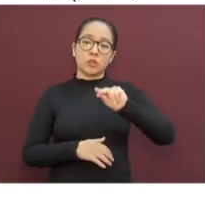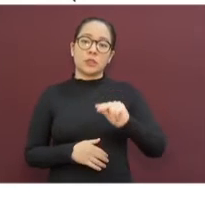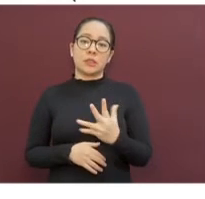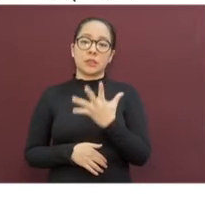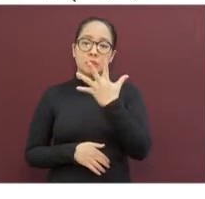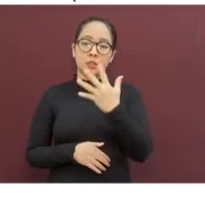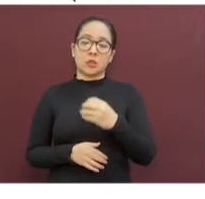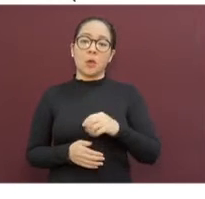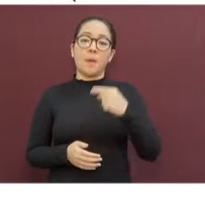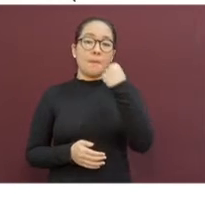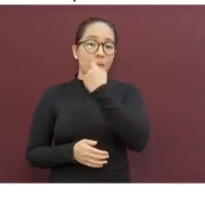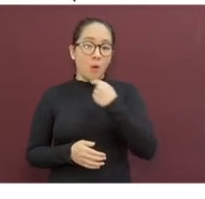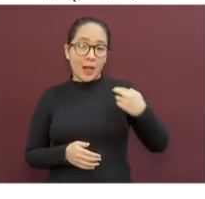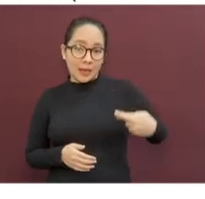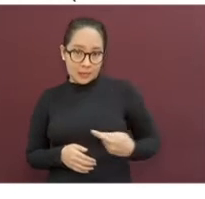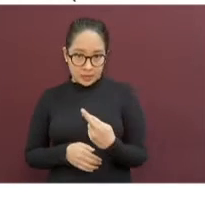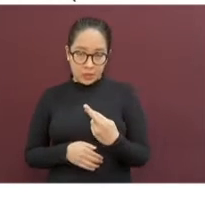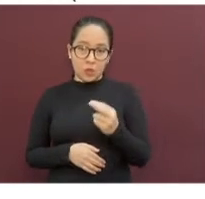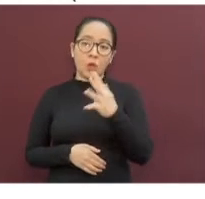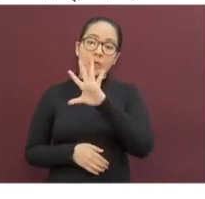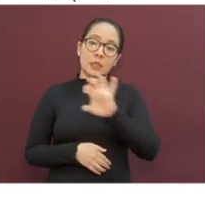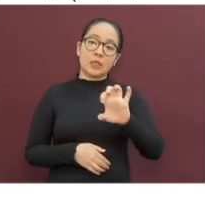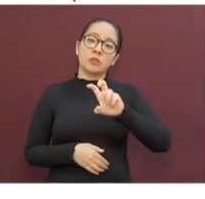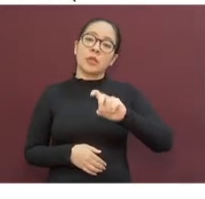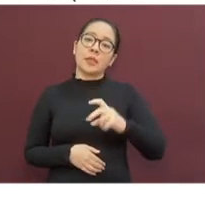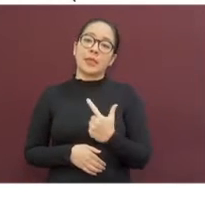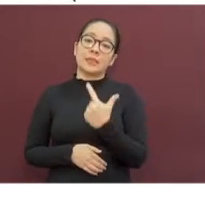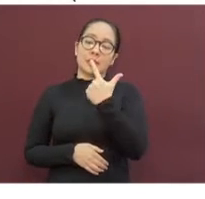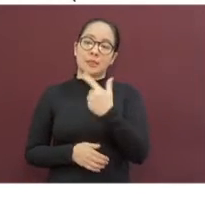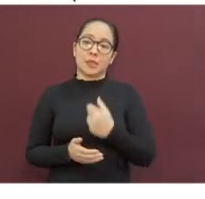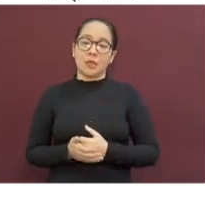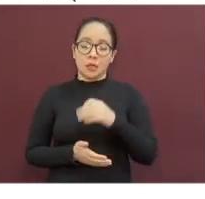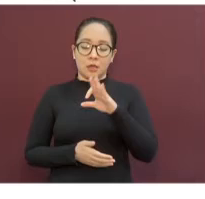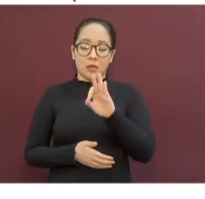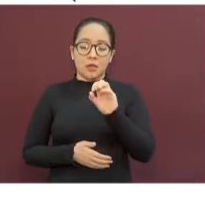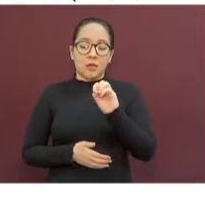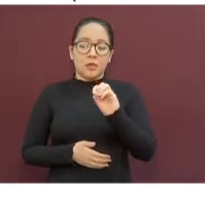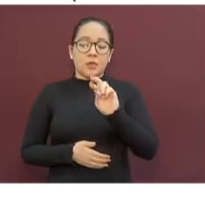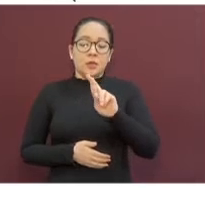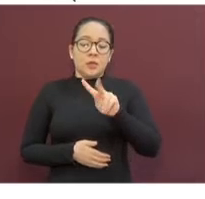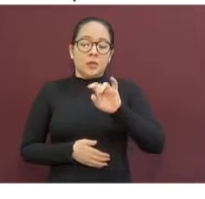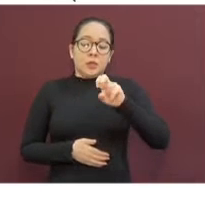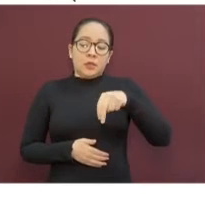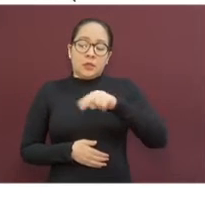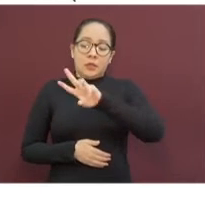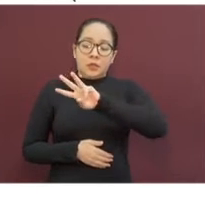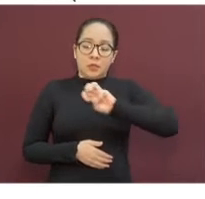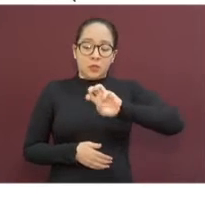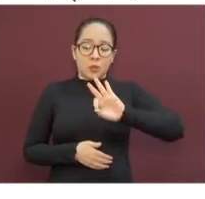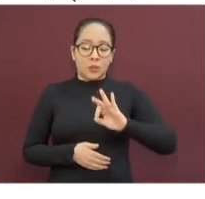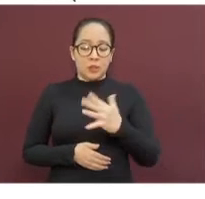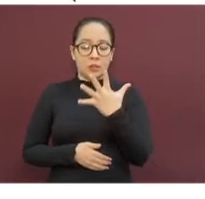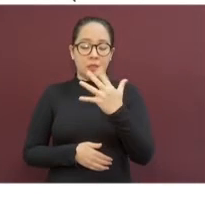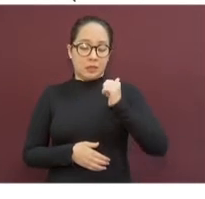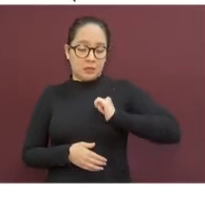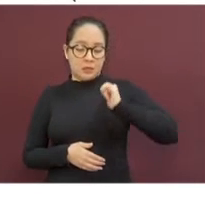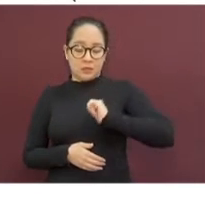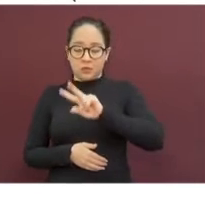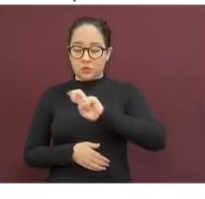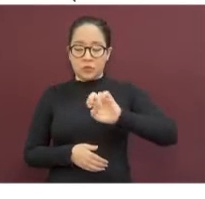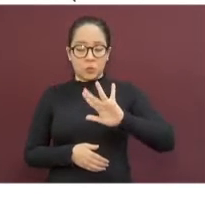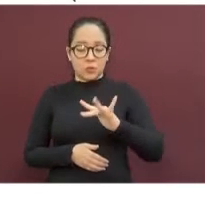y ahora boca del río con 537 fortín con 345 y la antigua con